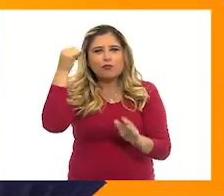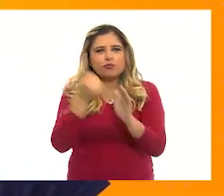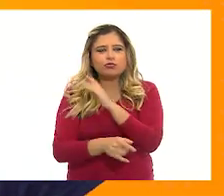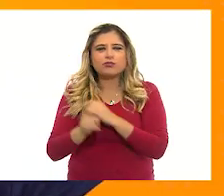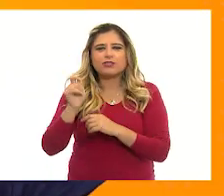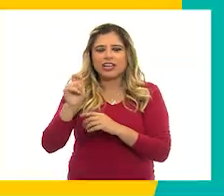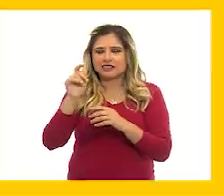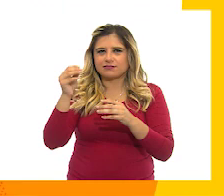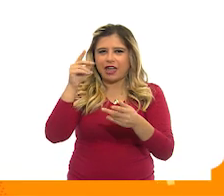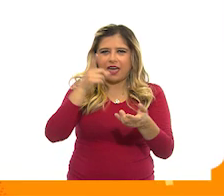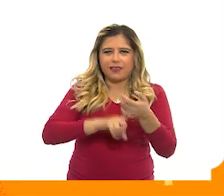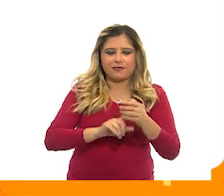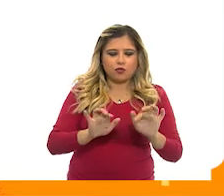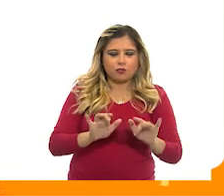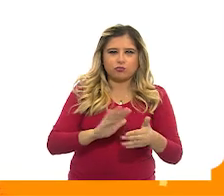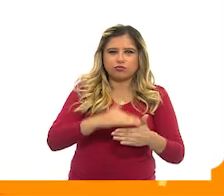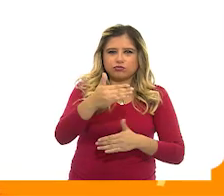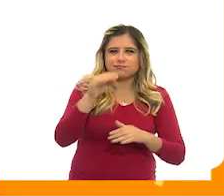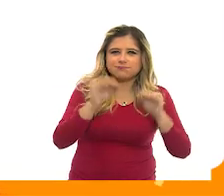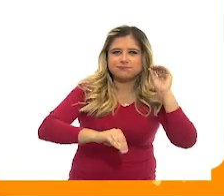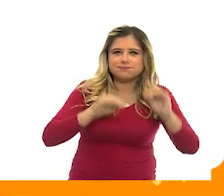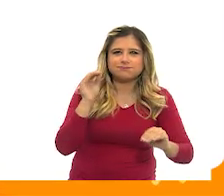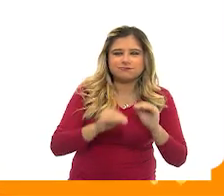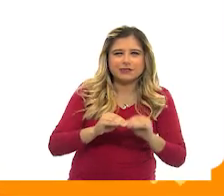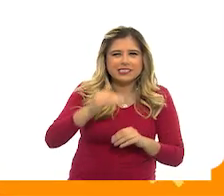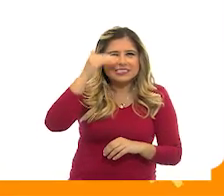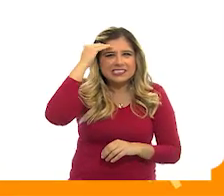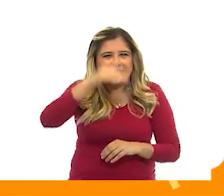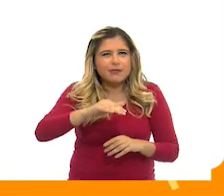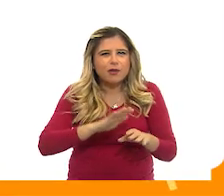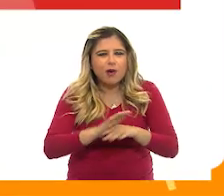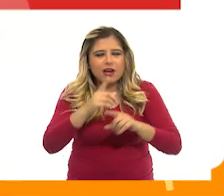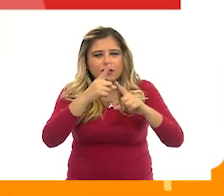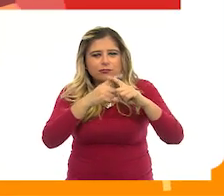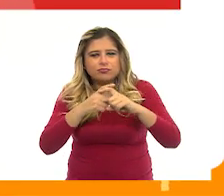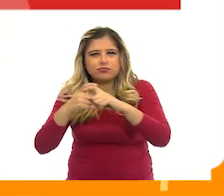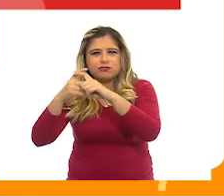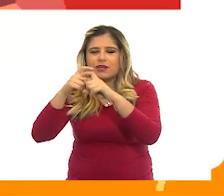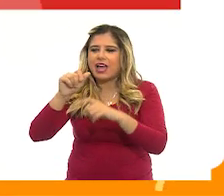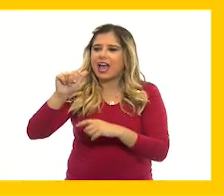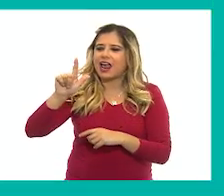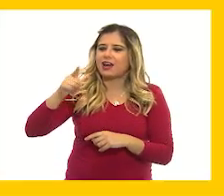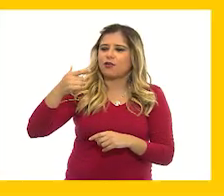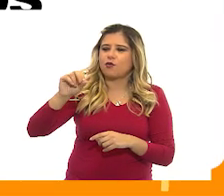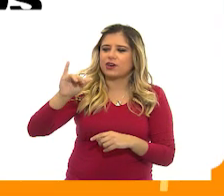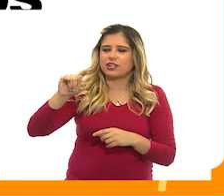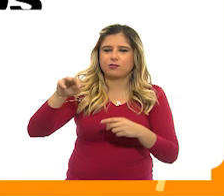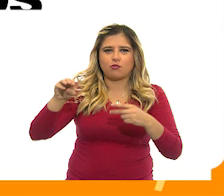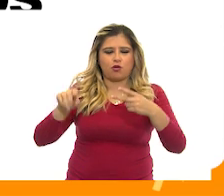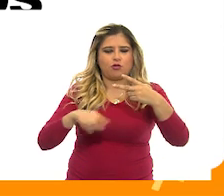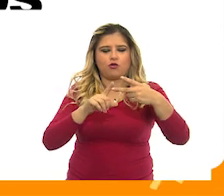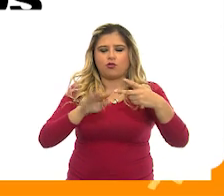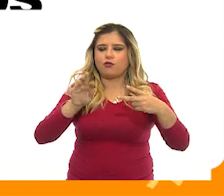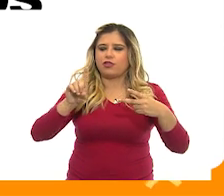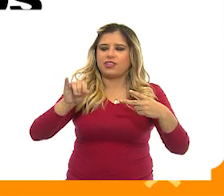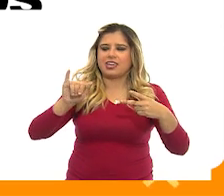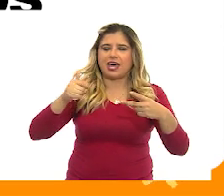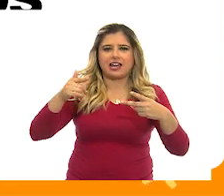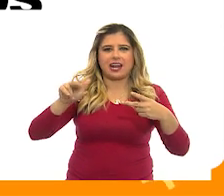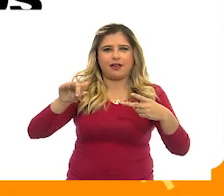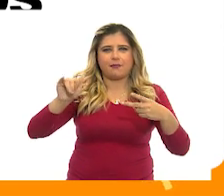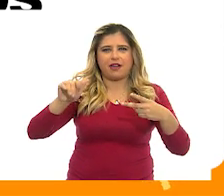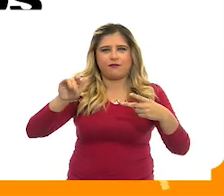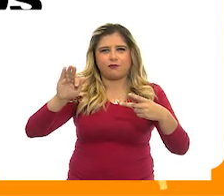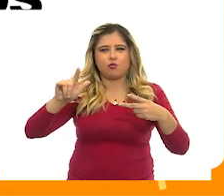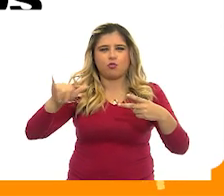universo de la programación. ¿Recuerdan para qué nos sirven los algoritmos y diagramas de flujo? Un algoritmo es una secuencia de